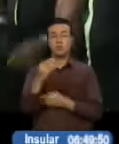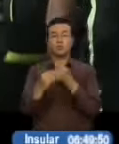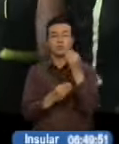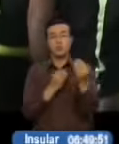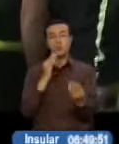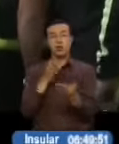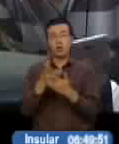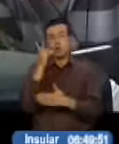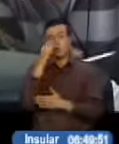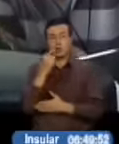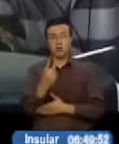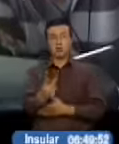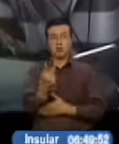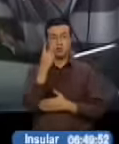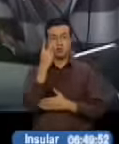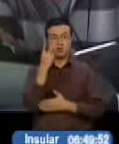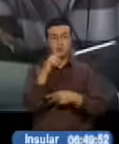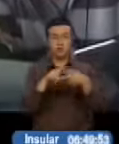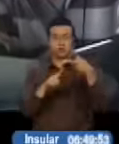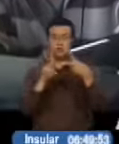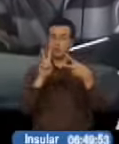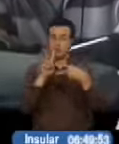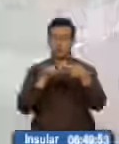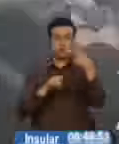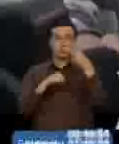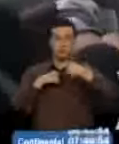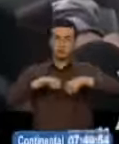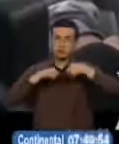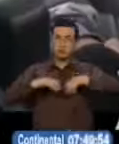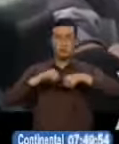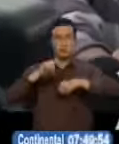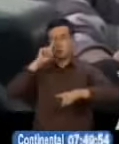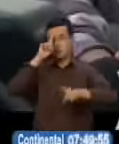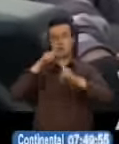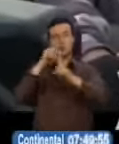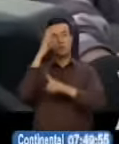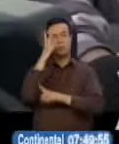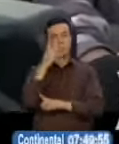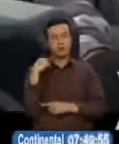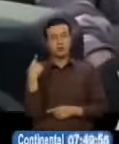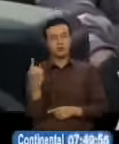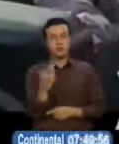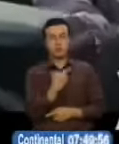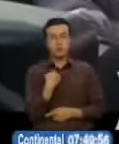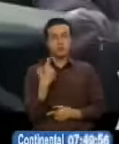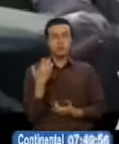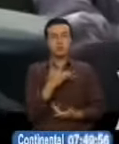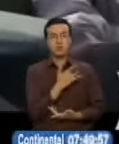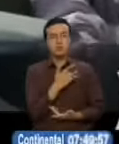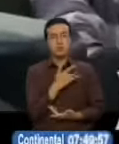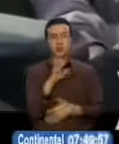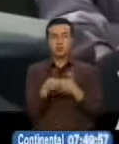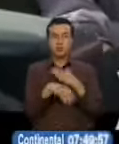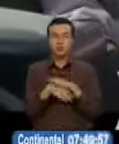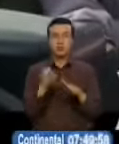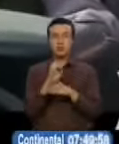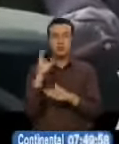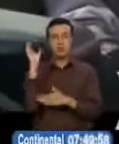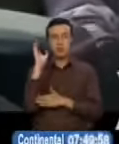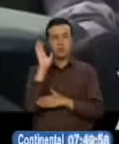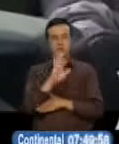hotel. Los dos hicimos los méritos para llegar a esta instancia. Sí, creo que muy lindo para nosotros, por todo lo que ha desarrollado el fútbol ecuatoriano, por